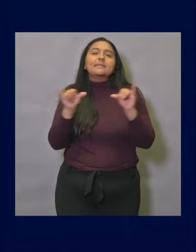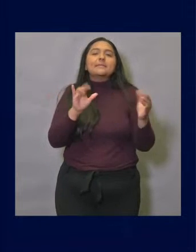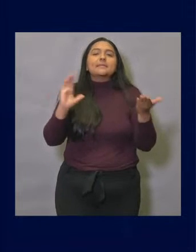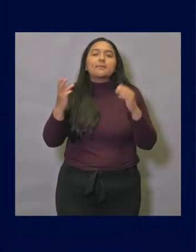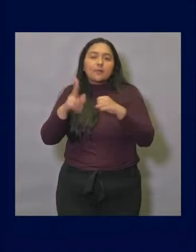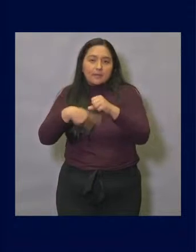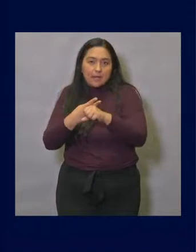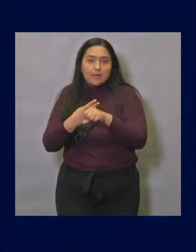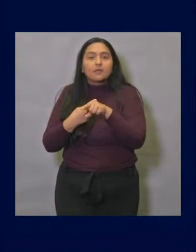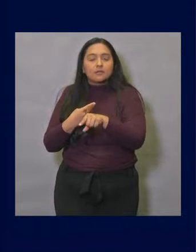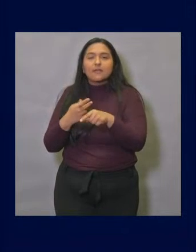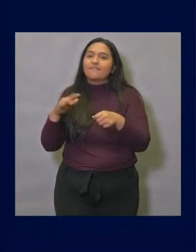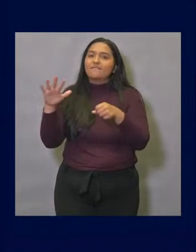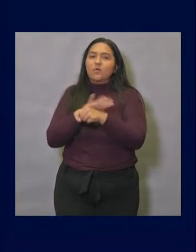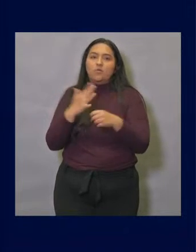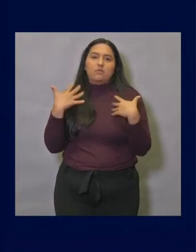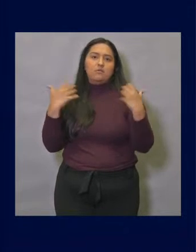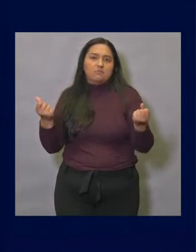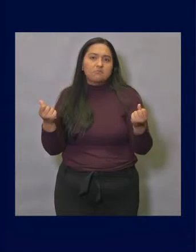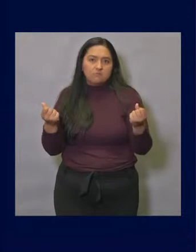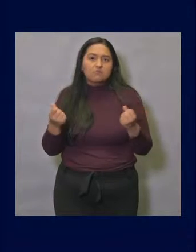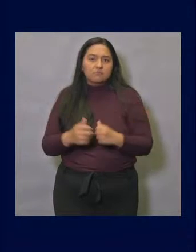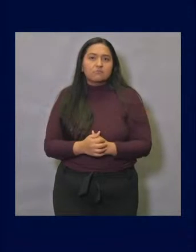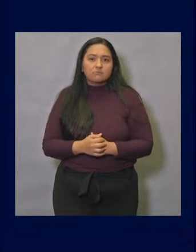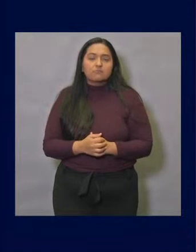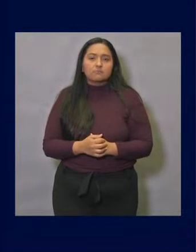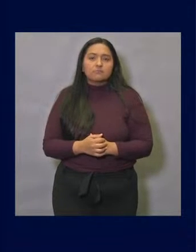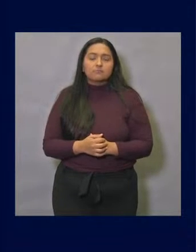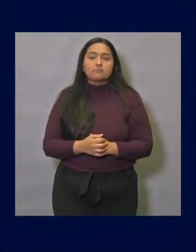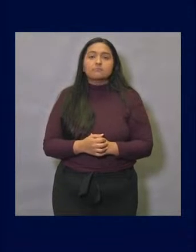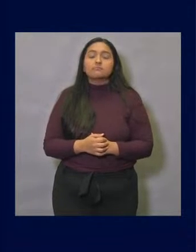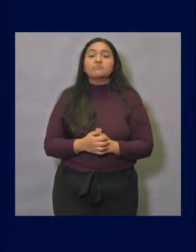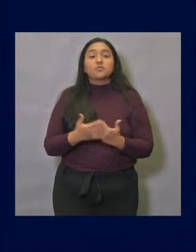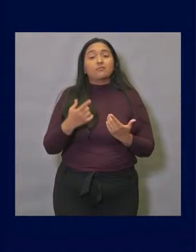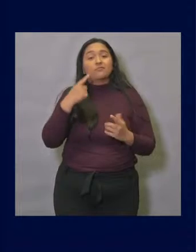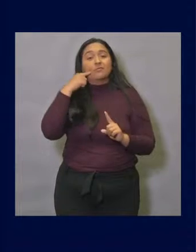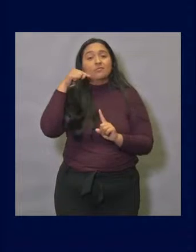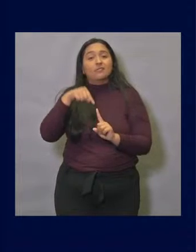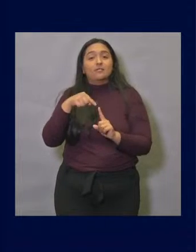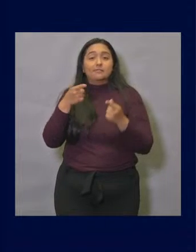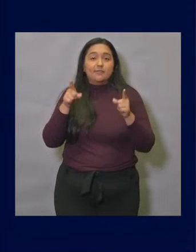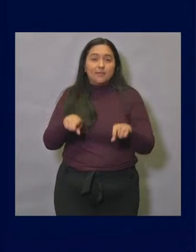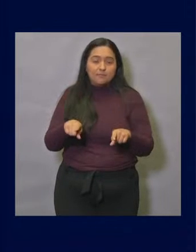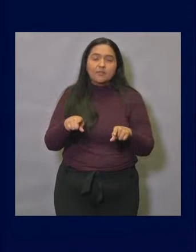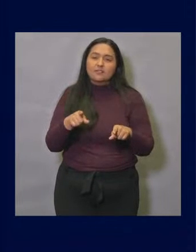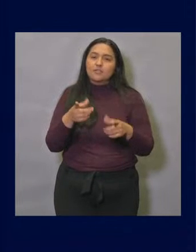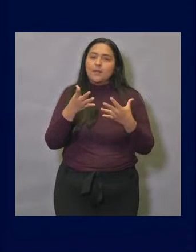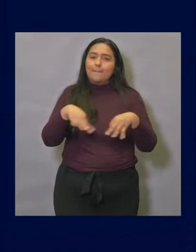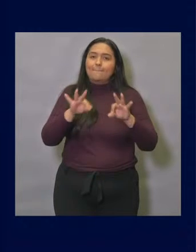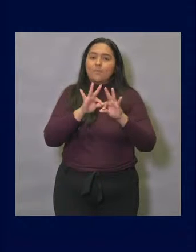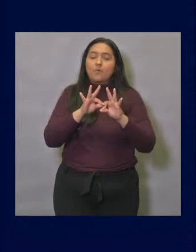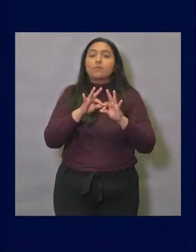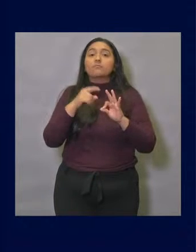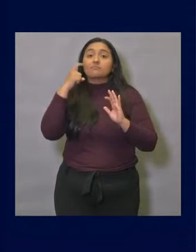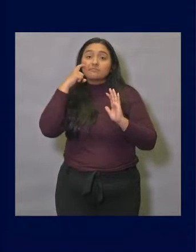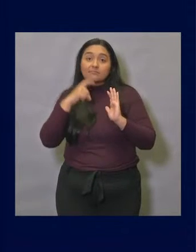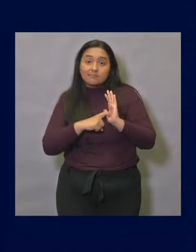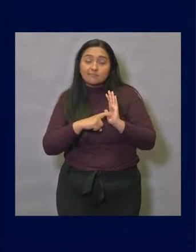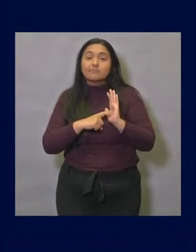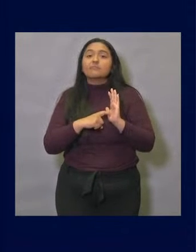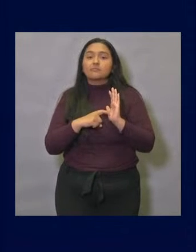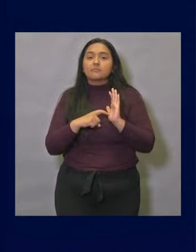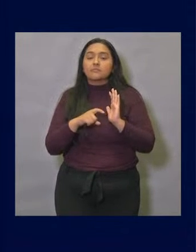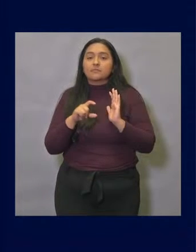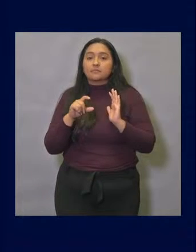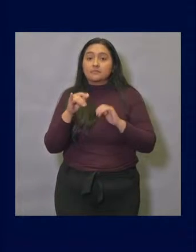recuperación completa o casi completa. En este caso es importante resaltar lo positivo del proceso para establecer